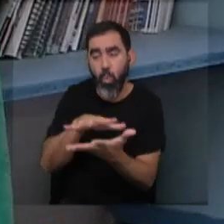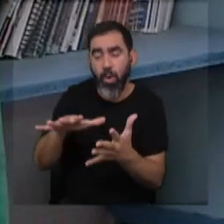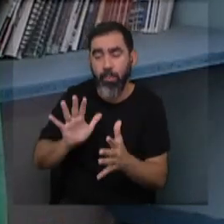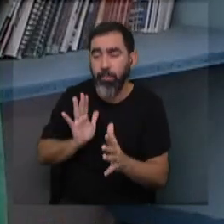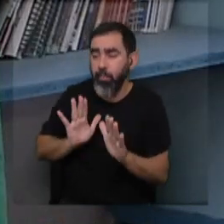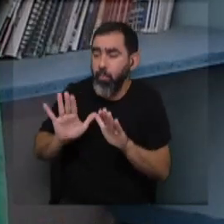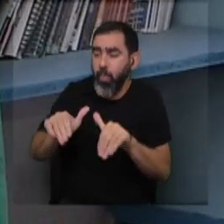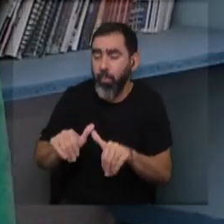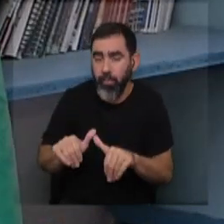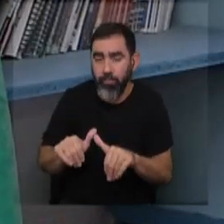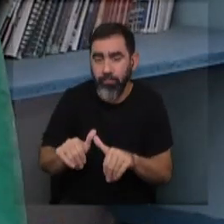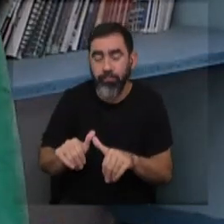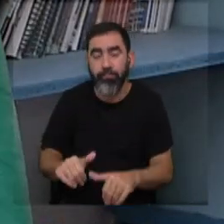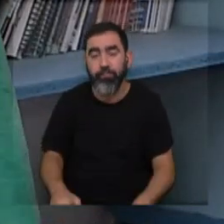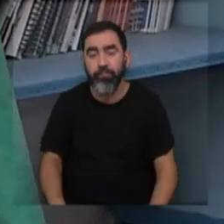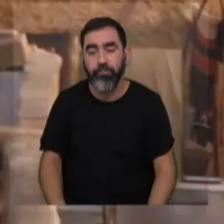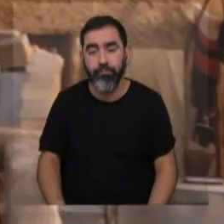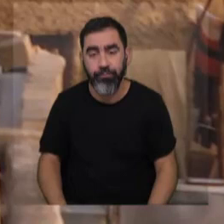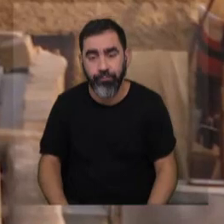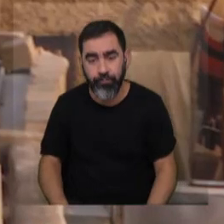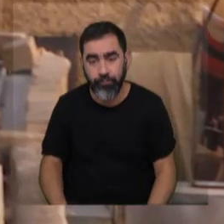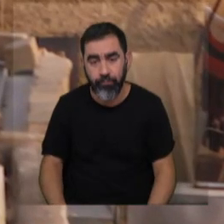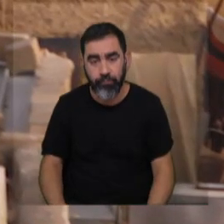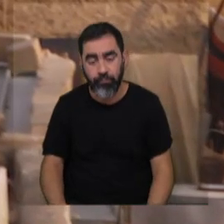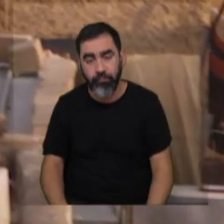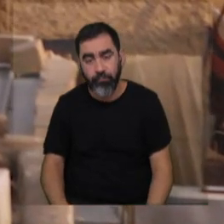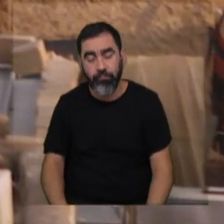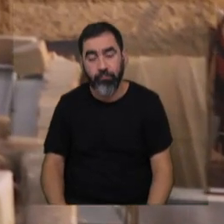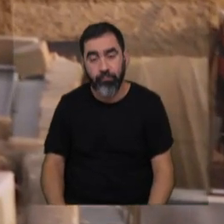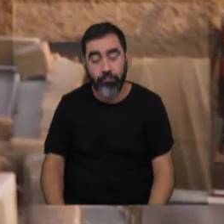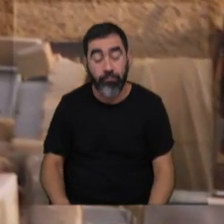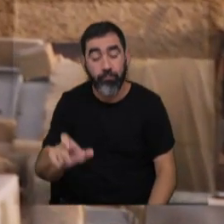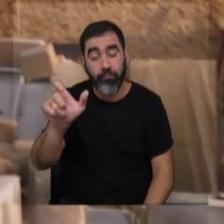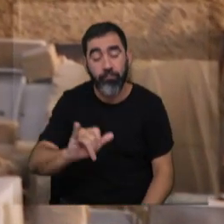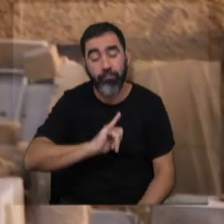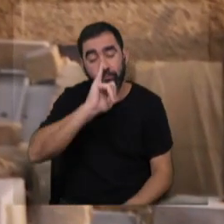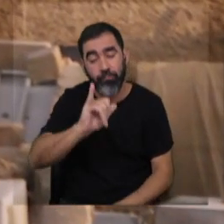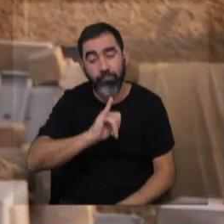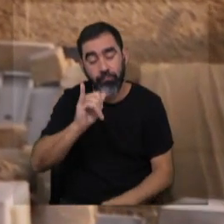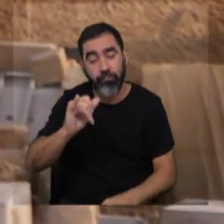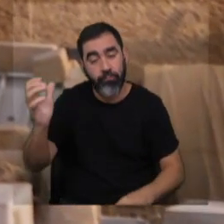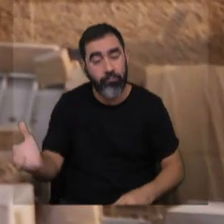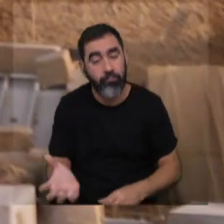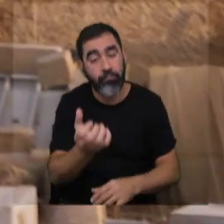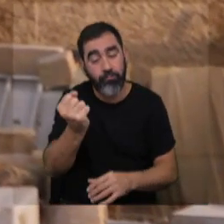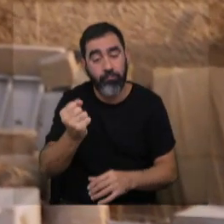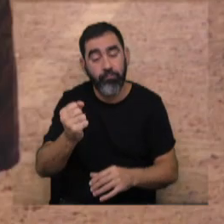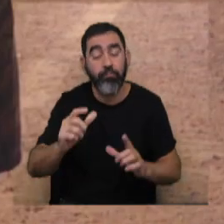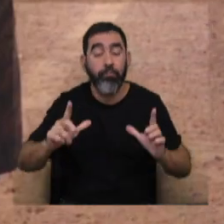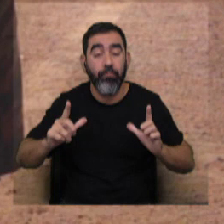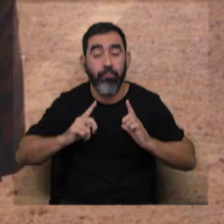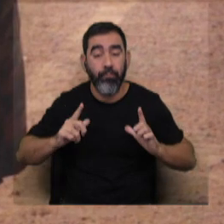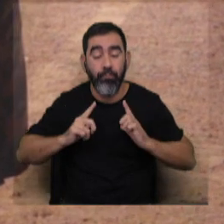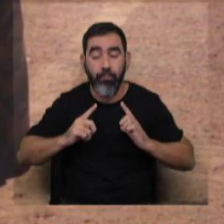propio. Yo creo que ahí hay algo que se renueva, que el protagonista habla mucho, que es como de recuperar un poco la esperanza,